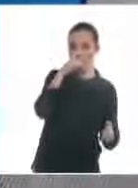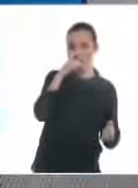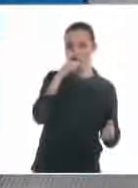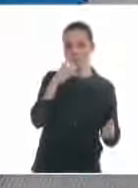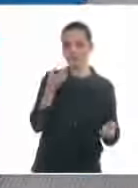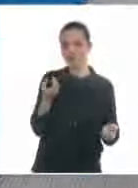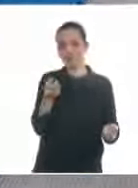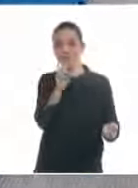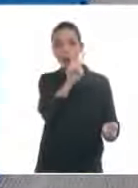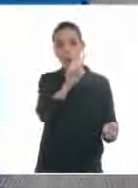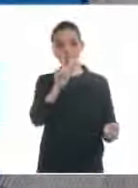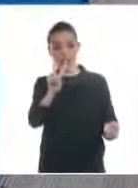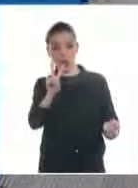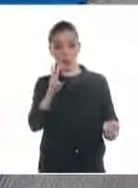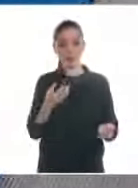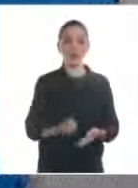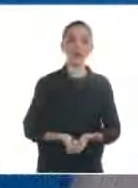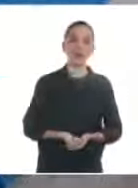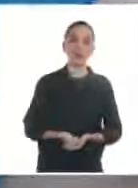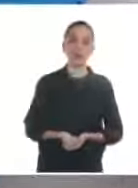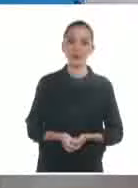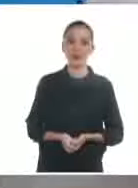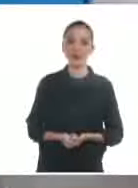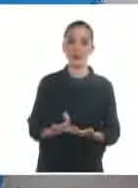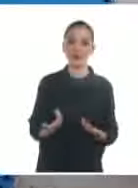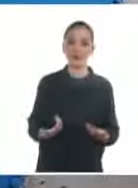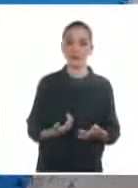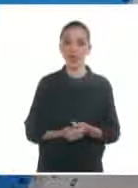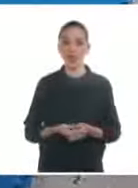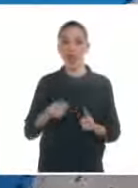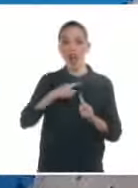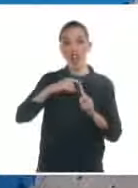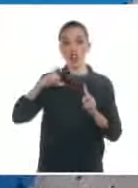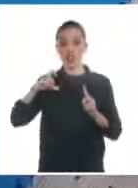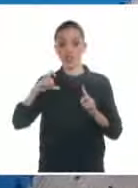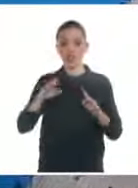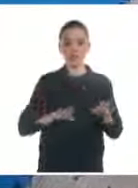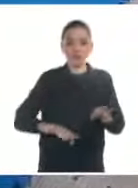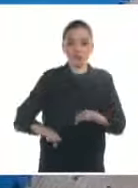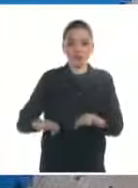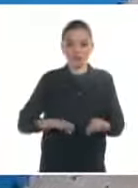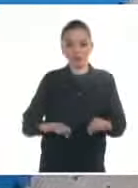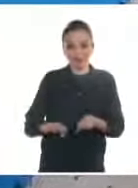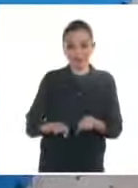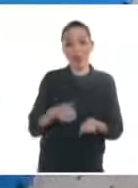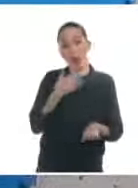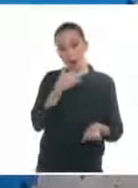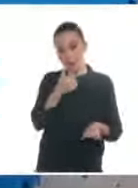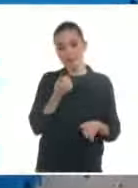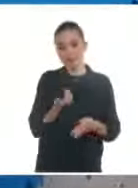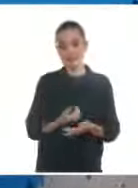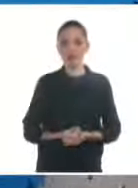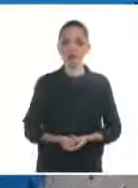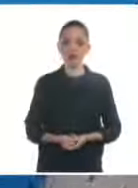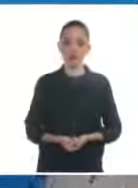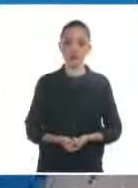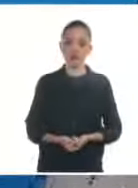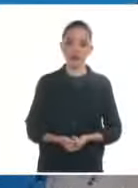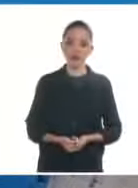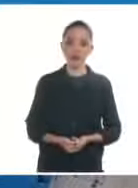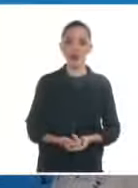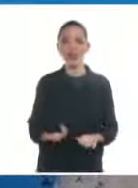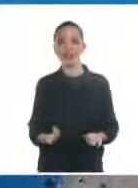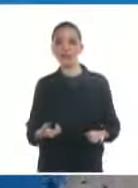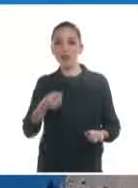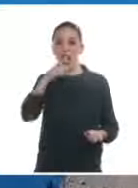y con mucho nivel técnico a la hora de enfrentarnos en el área en esa categoría. ¿Cuáles son las aspiraciones a corto y mediano plazo para este deporte? Bueno,